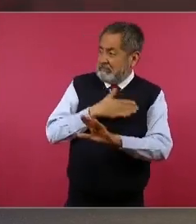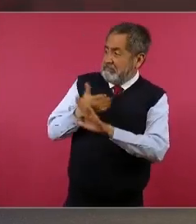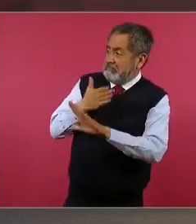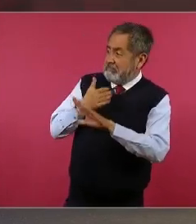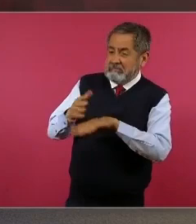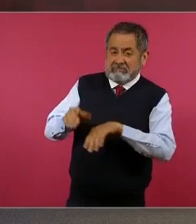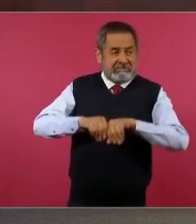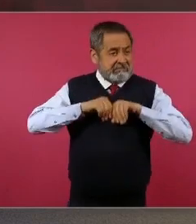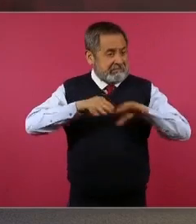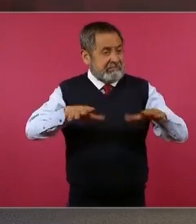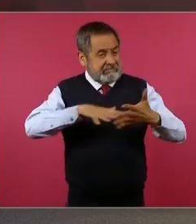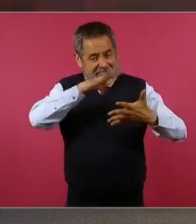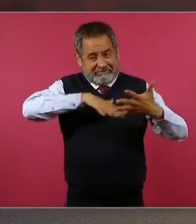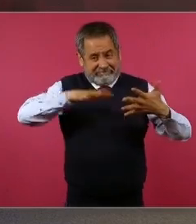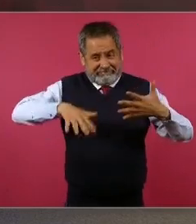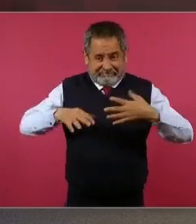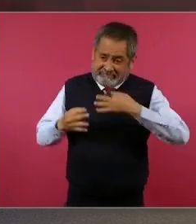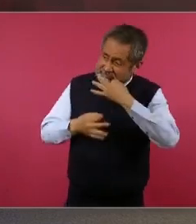8 columnas.